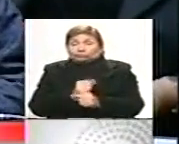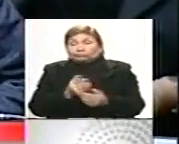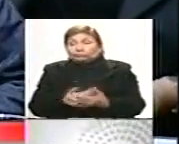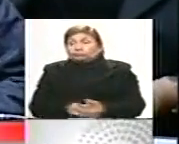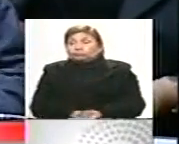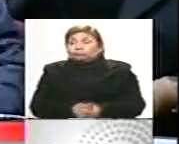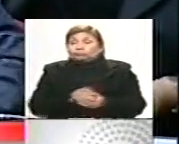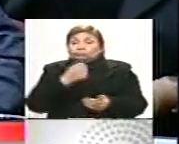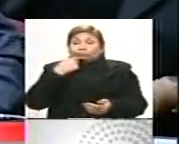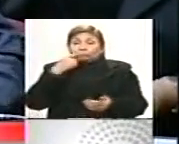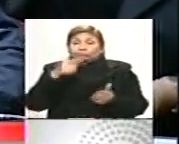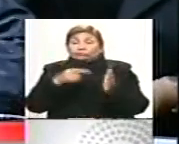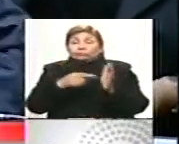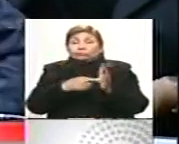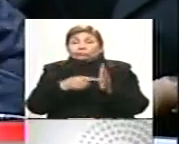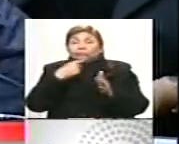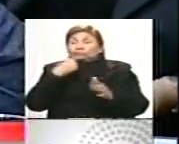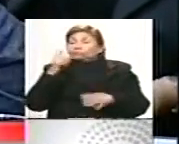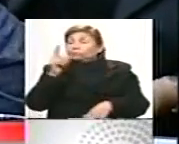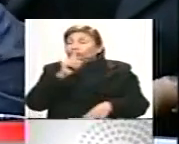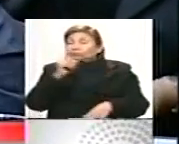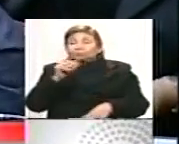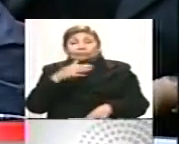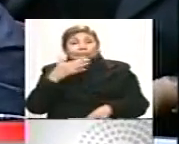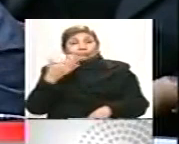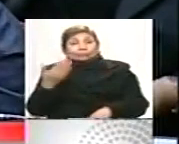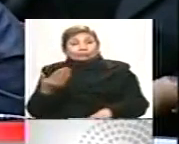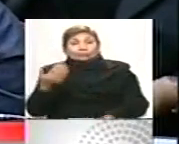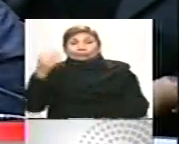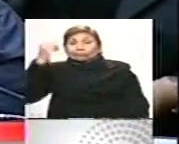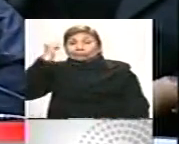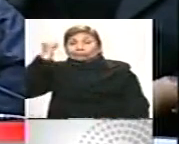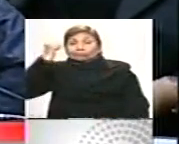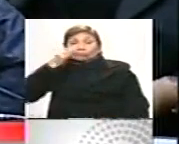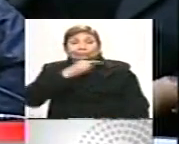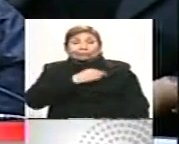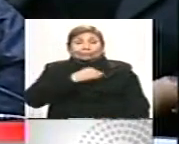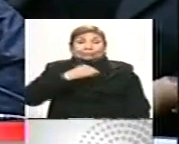Y a eso me refería cuando decía que no existe derecho a ser ministro.